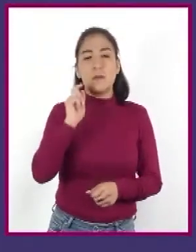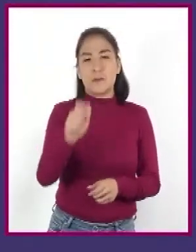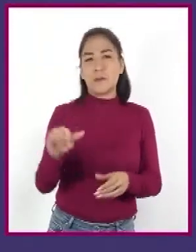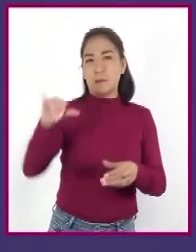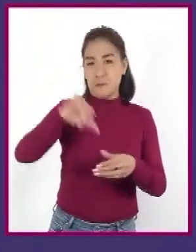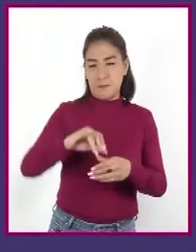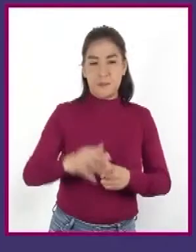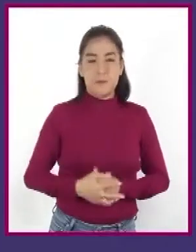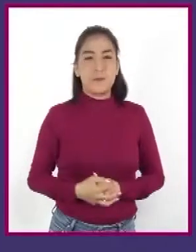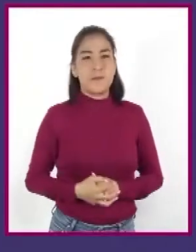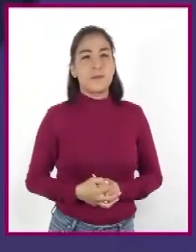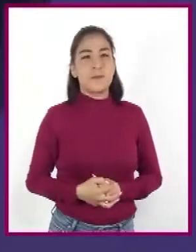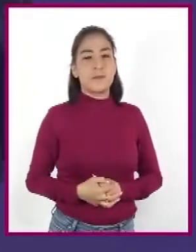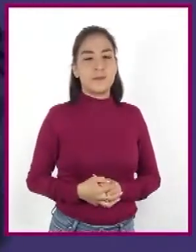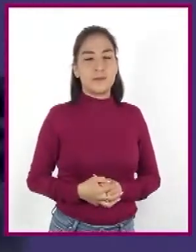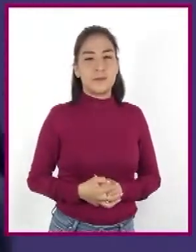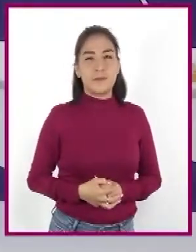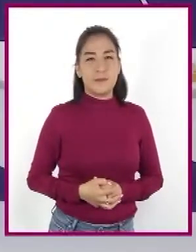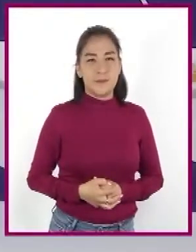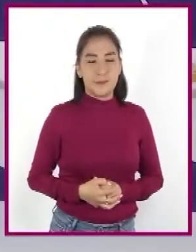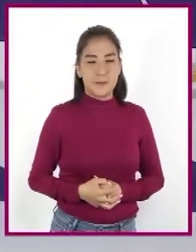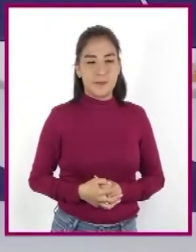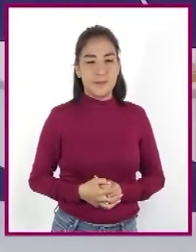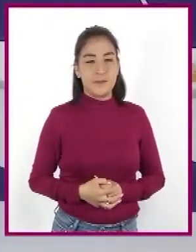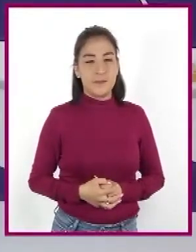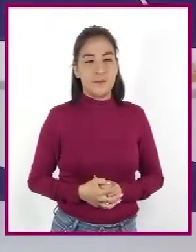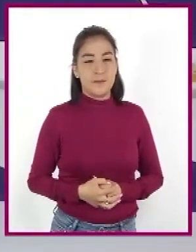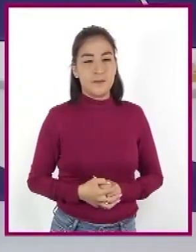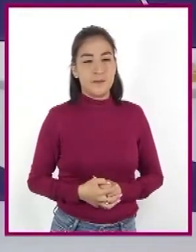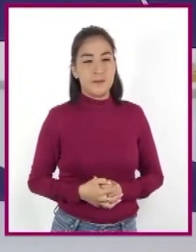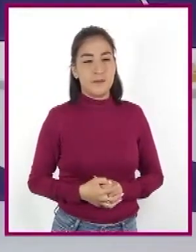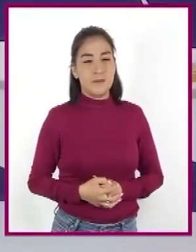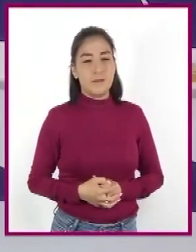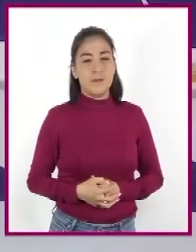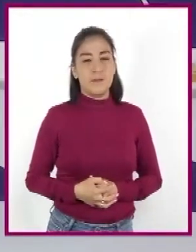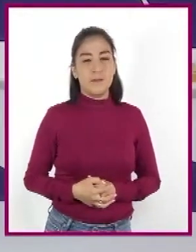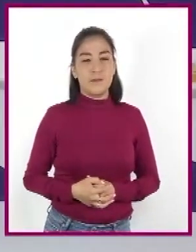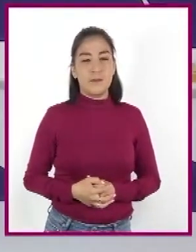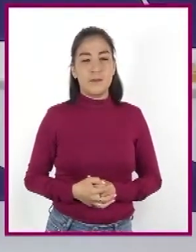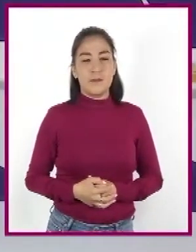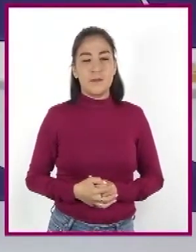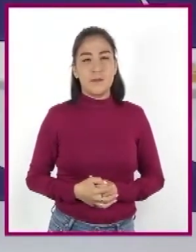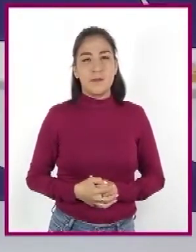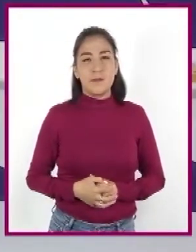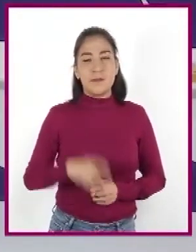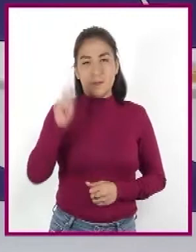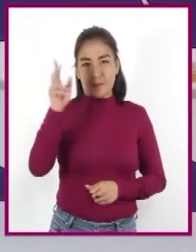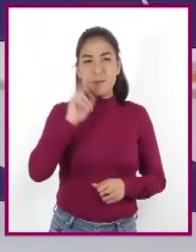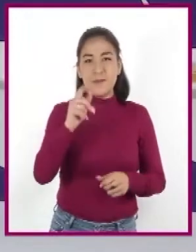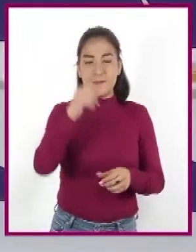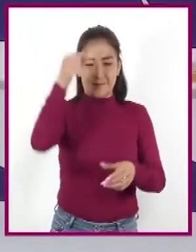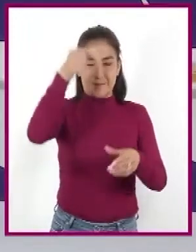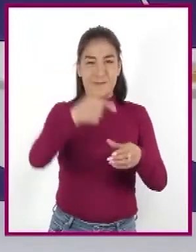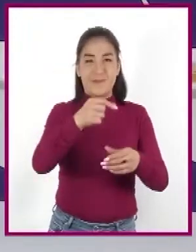maestro? Sí, maestro. A ver, maestra, si quiere usar la pipeta.